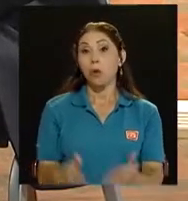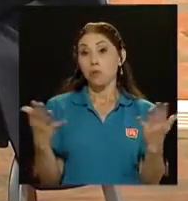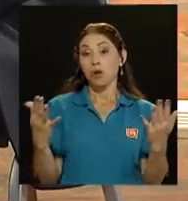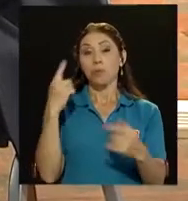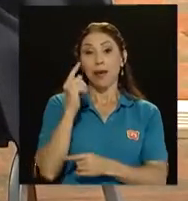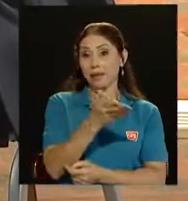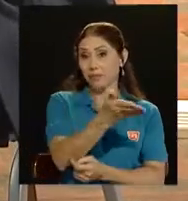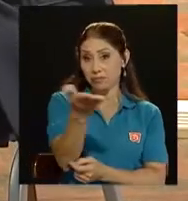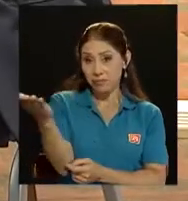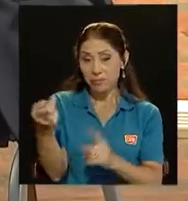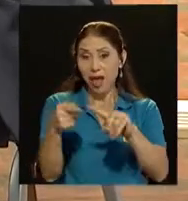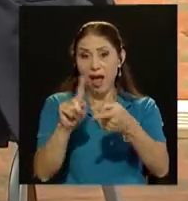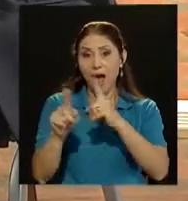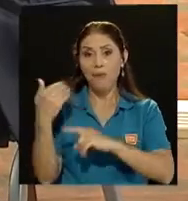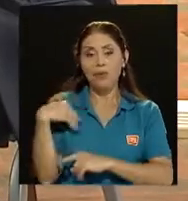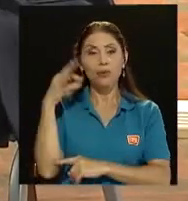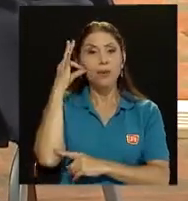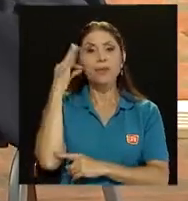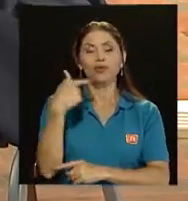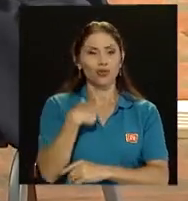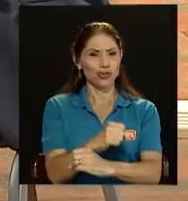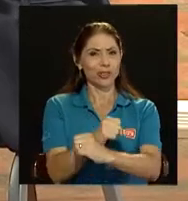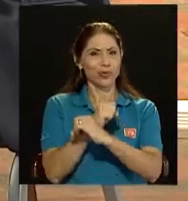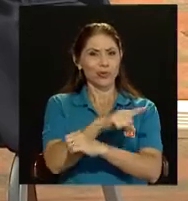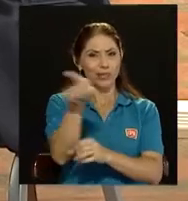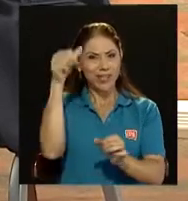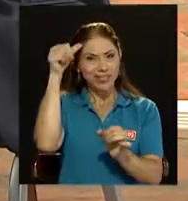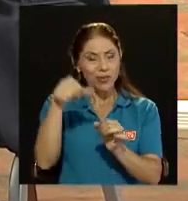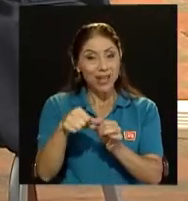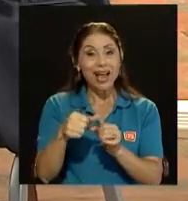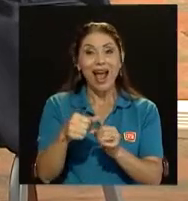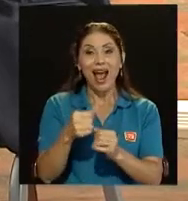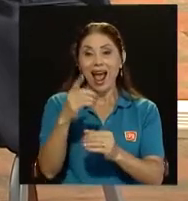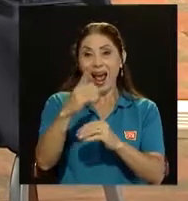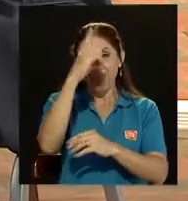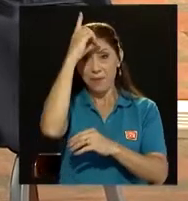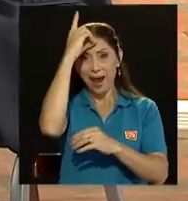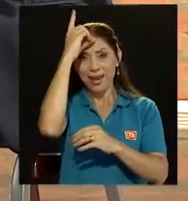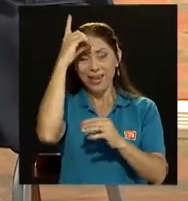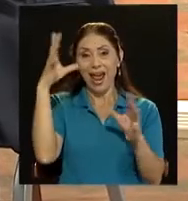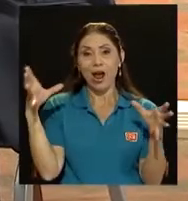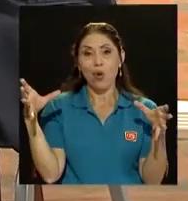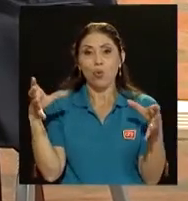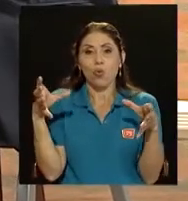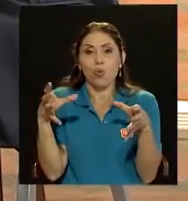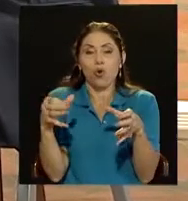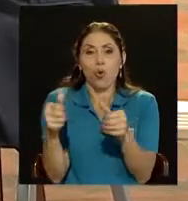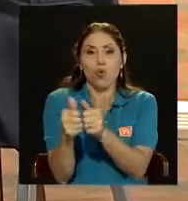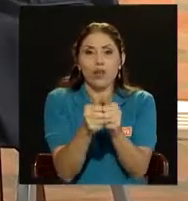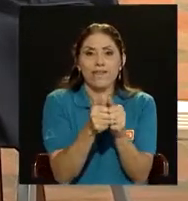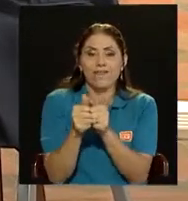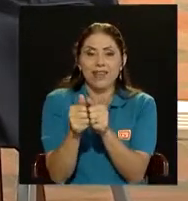que recordarán que la Alemania unificada es la economía más grande